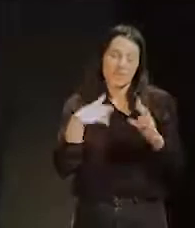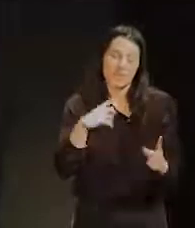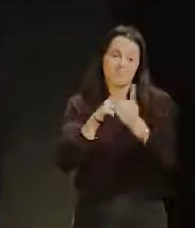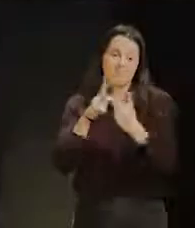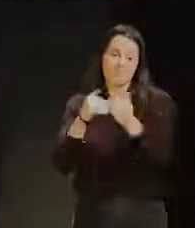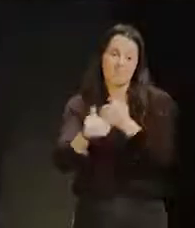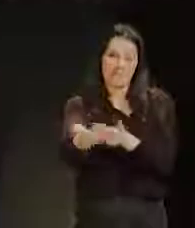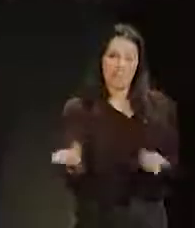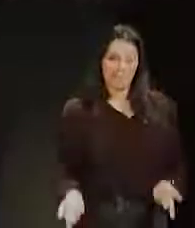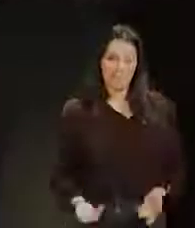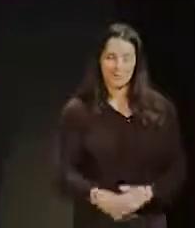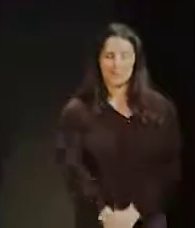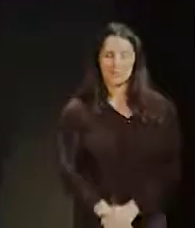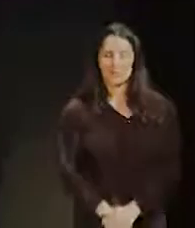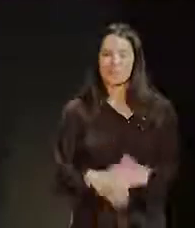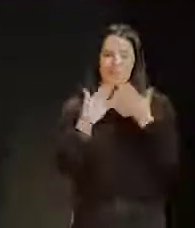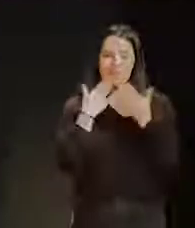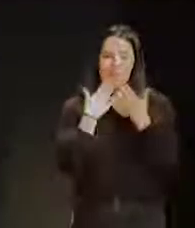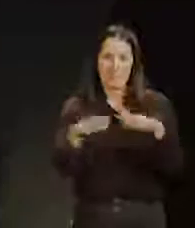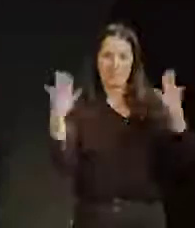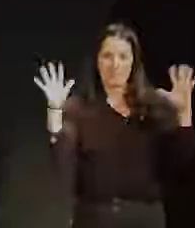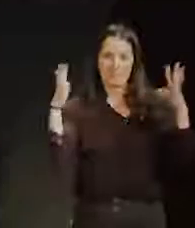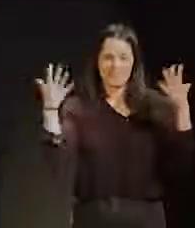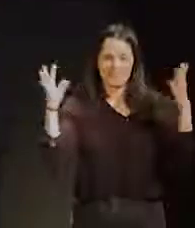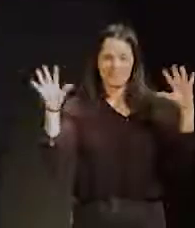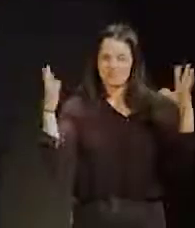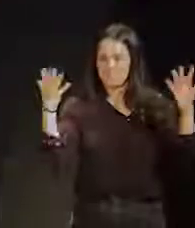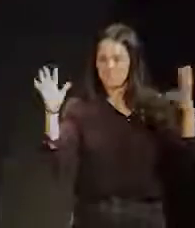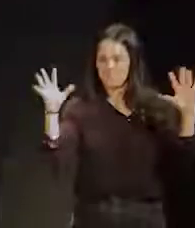con vosotros por el camino. Muchas gracias. Gracias.